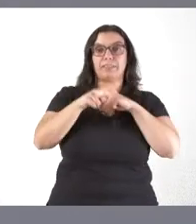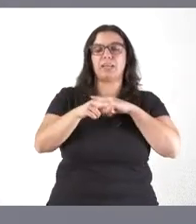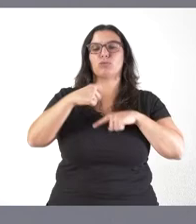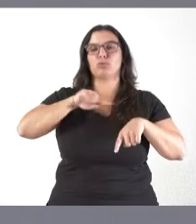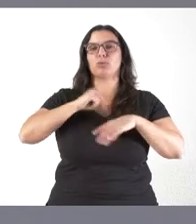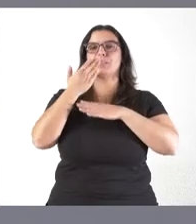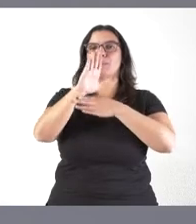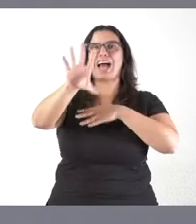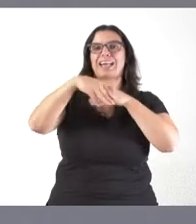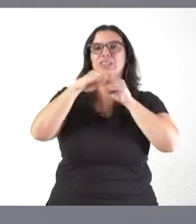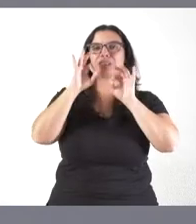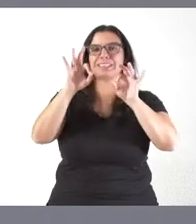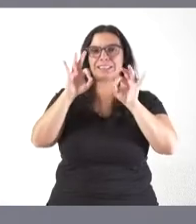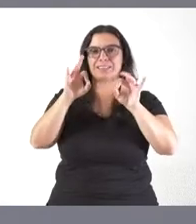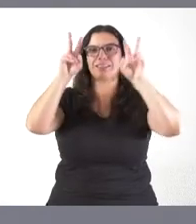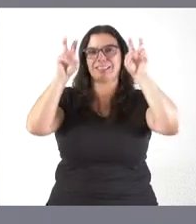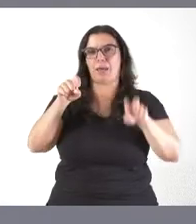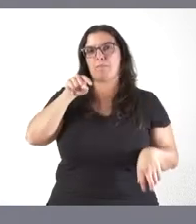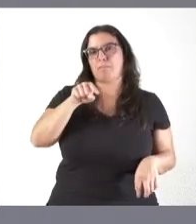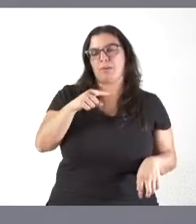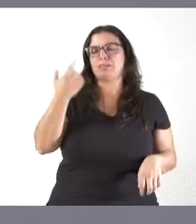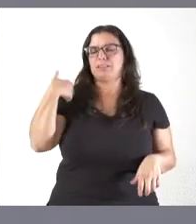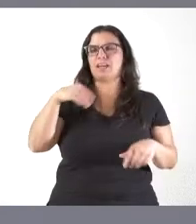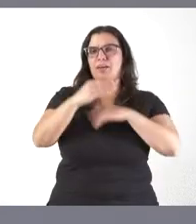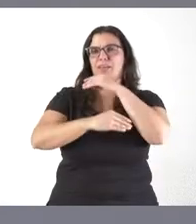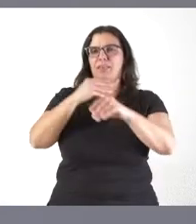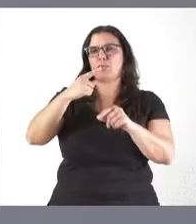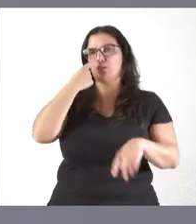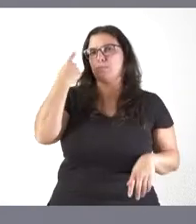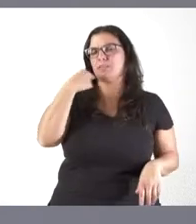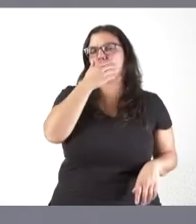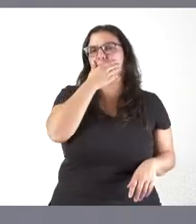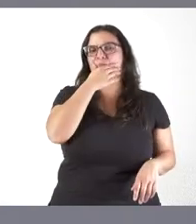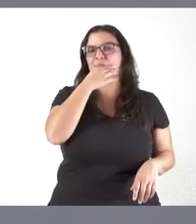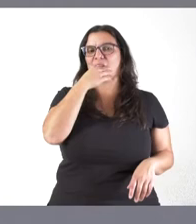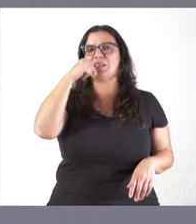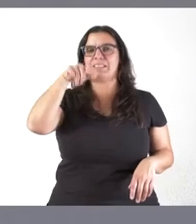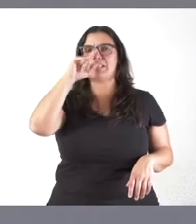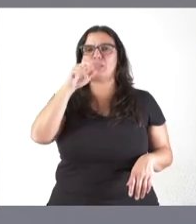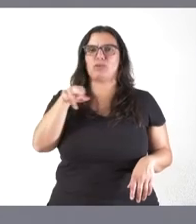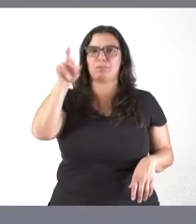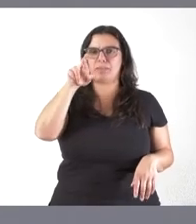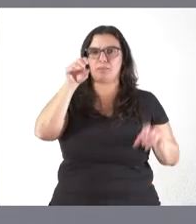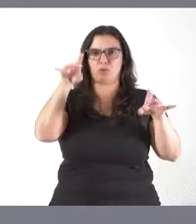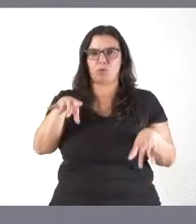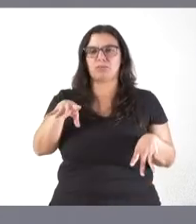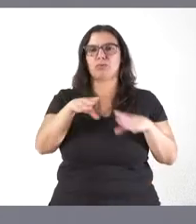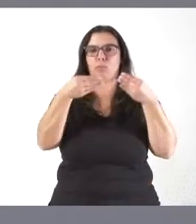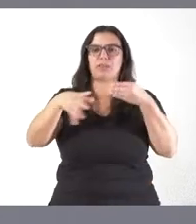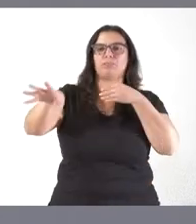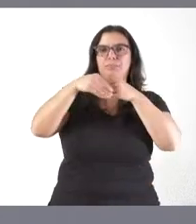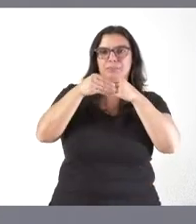anexo específico en materia de demografía ya lo hicimos el año pasado lo volveremos a reiterar en este documento